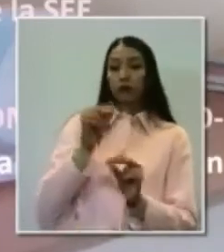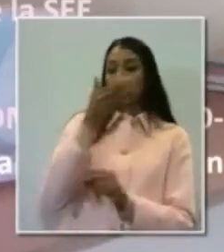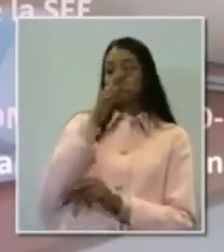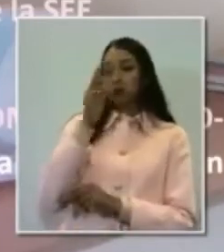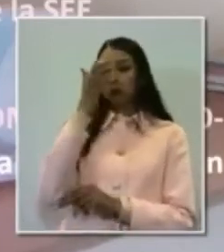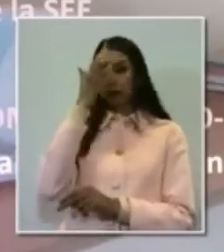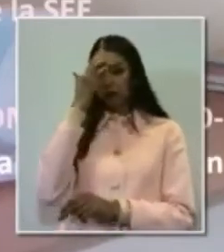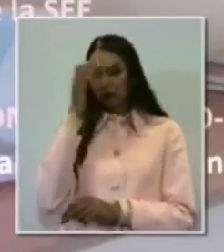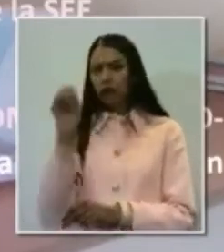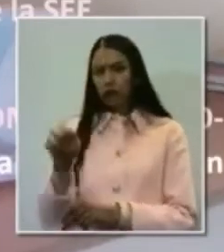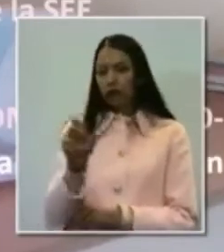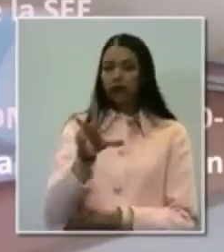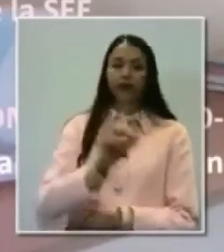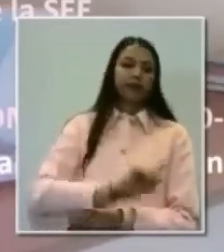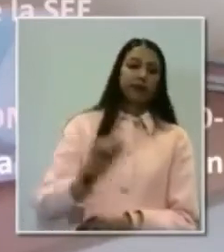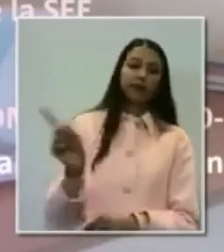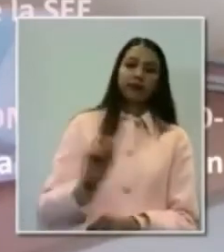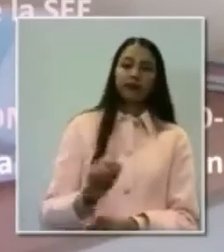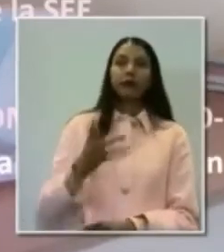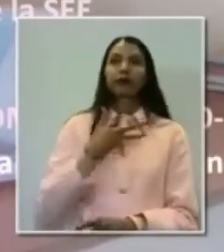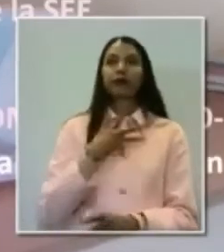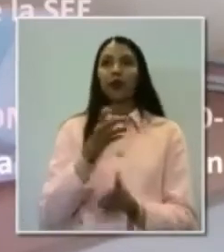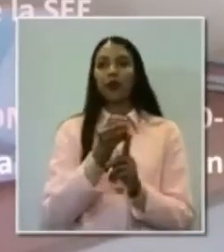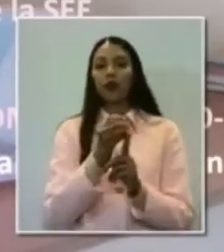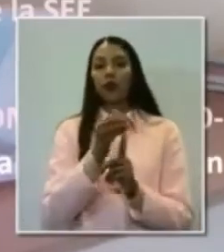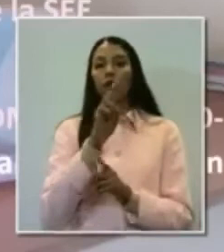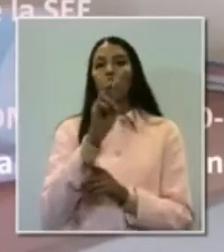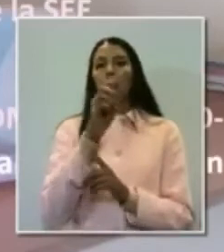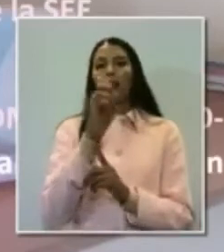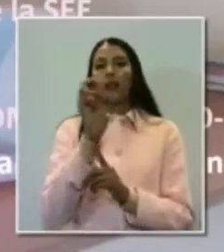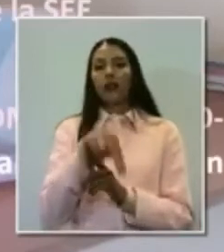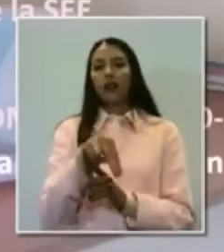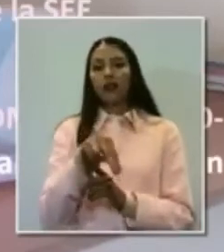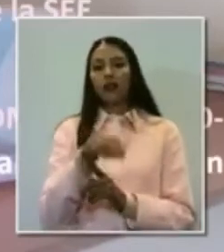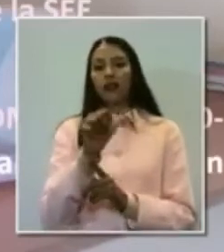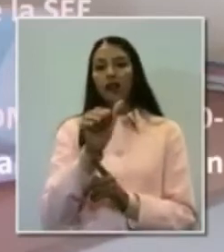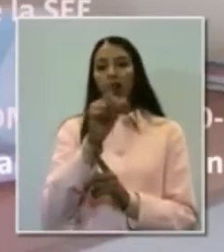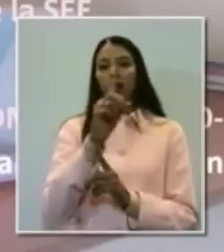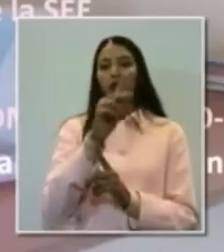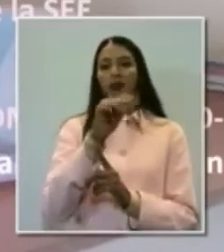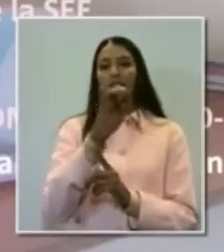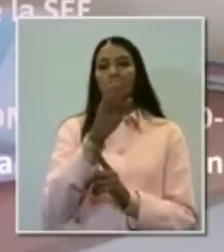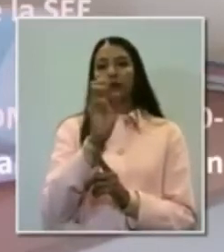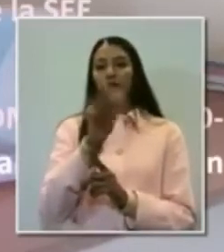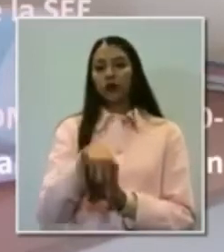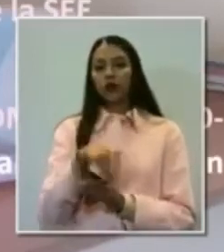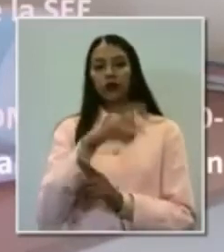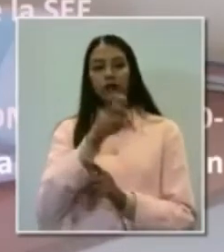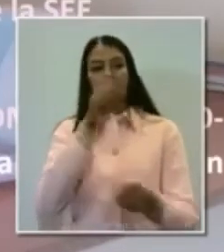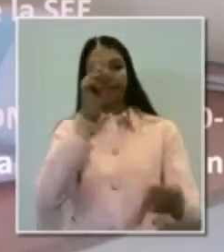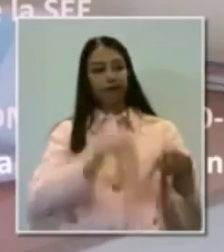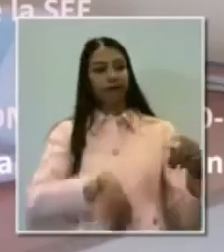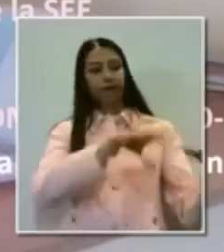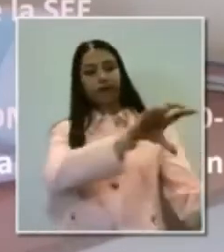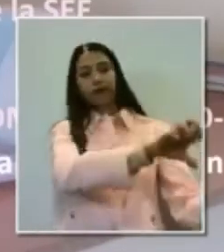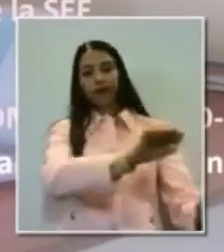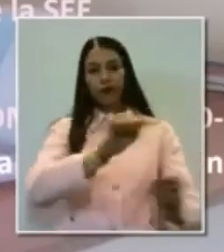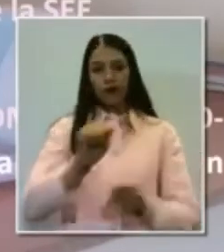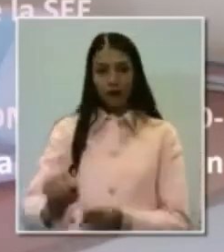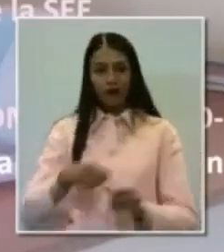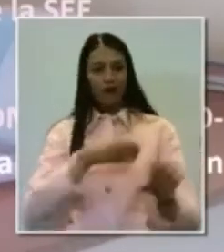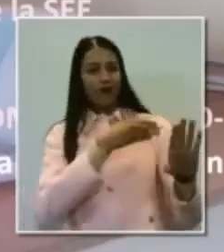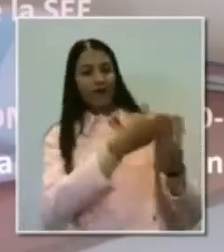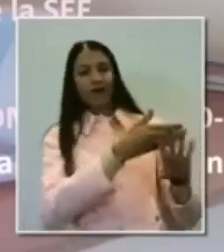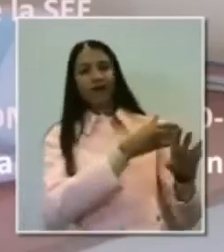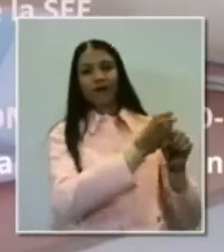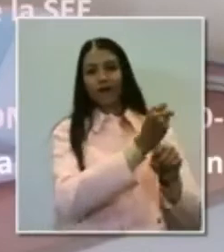reconoceremos. Se les entrega una orden de adscripción, que fueron las que sustrajeron de manera violenta con el funcionario,